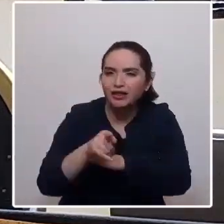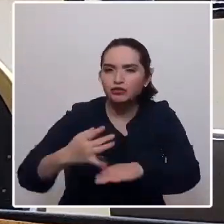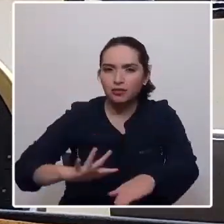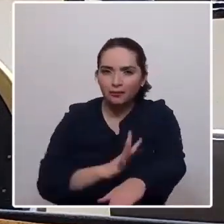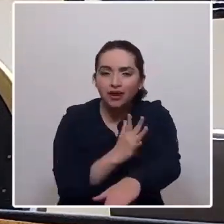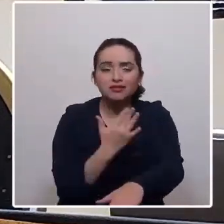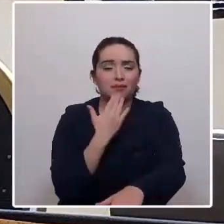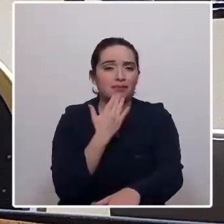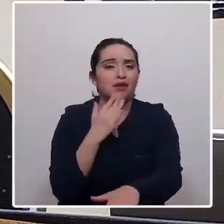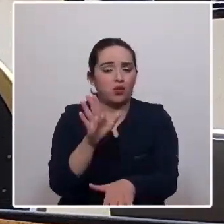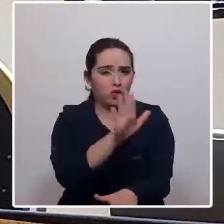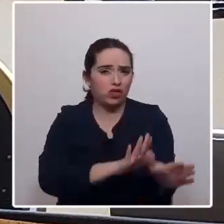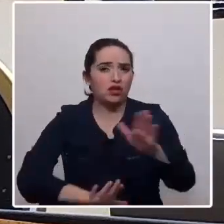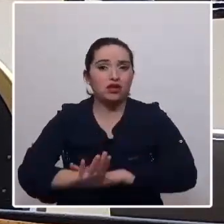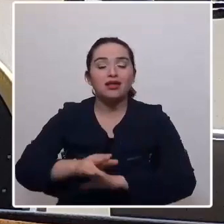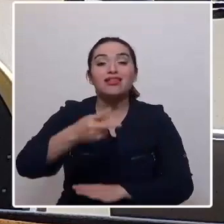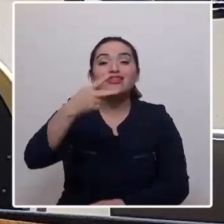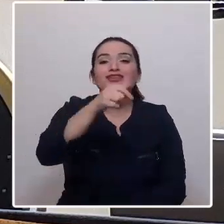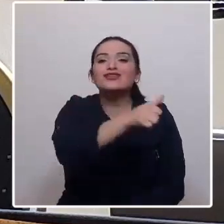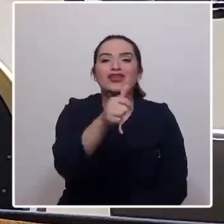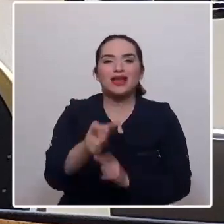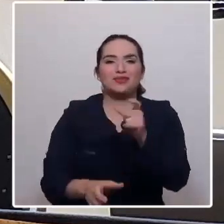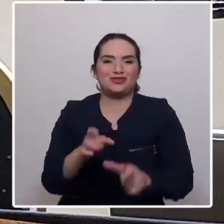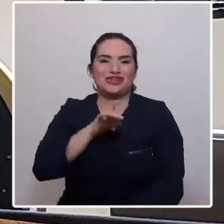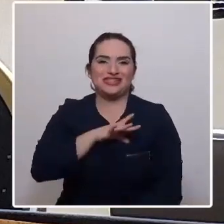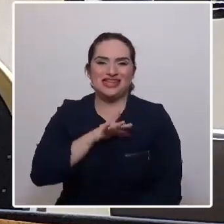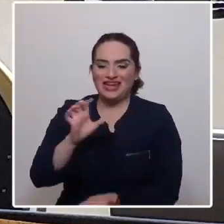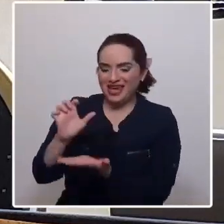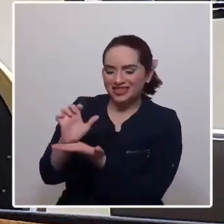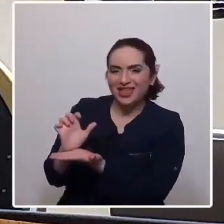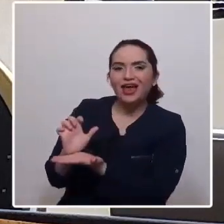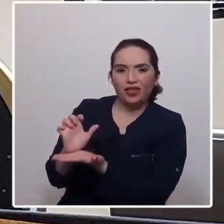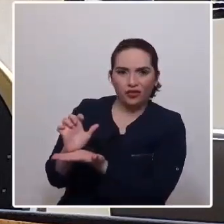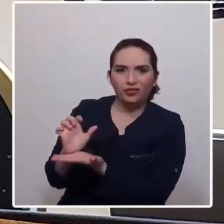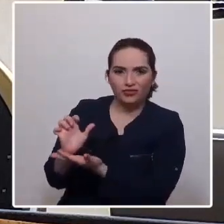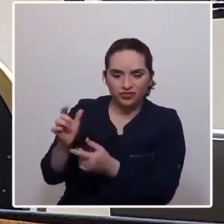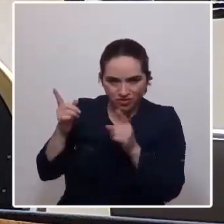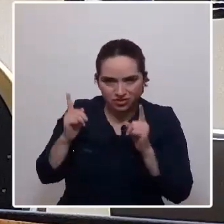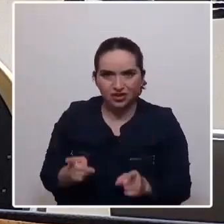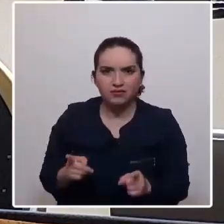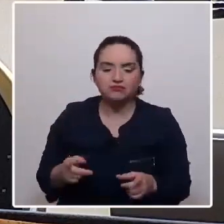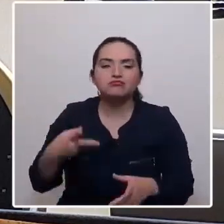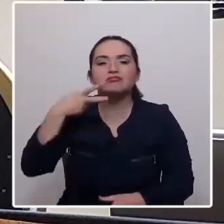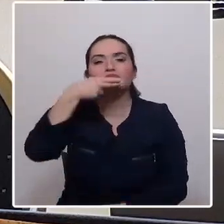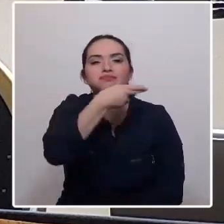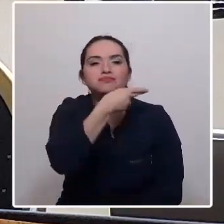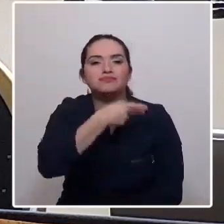lógicamente que son de todos los chilenos. Y el Estado nuevamente tiene que ser parte.